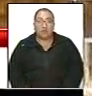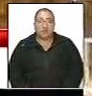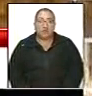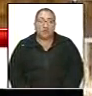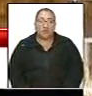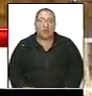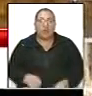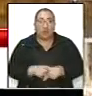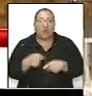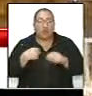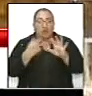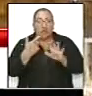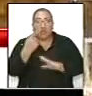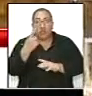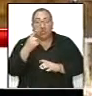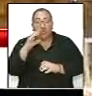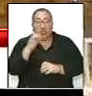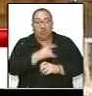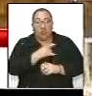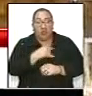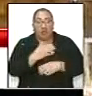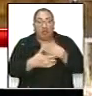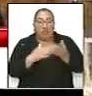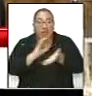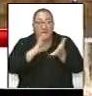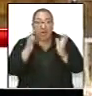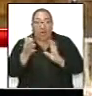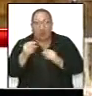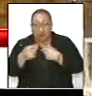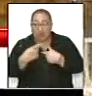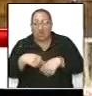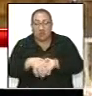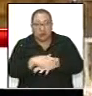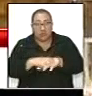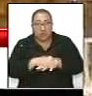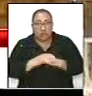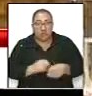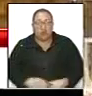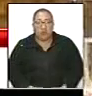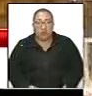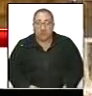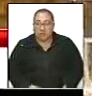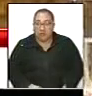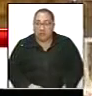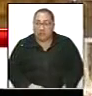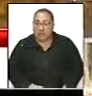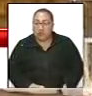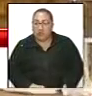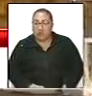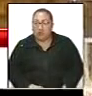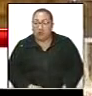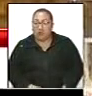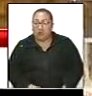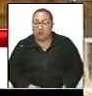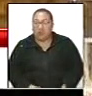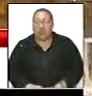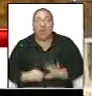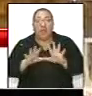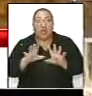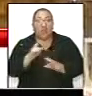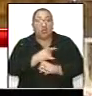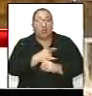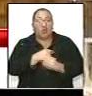Tenemos aún 71 universidades en proceso de transformación, están en el proceso de licenciamiento. Hay 10 universidades en verificación